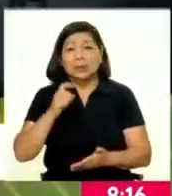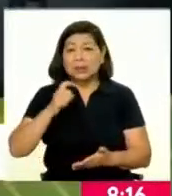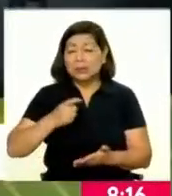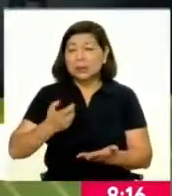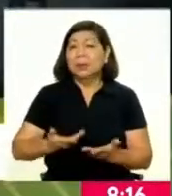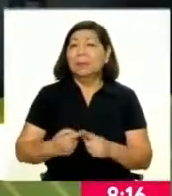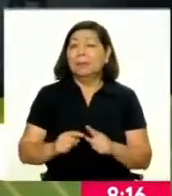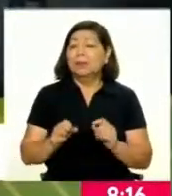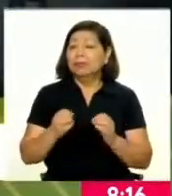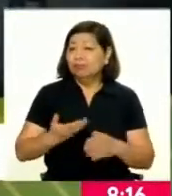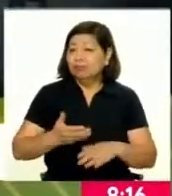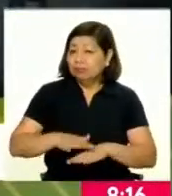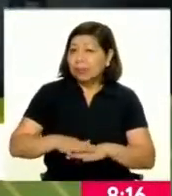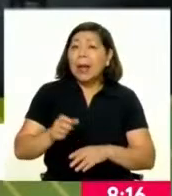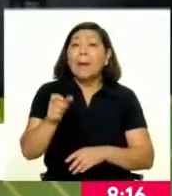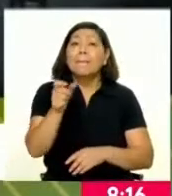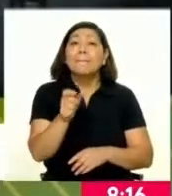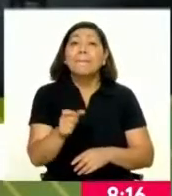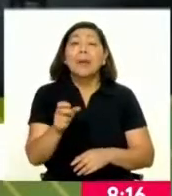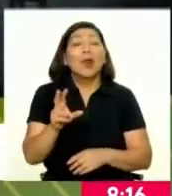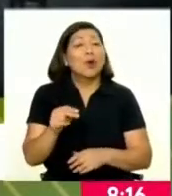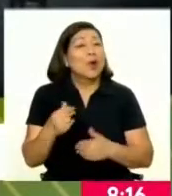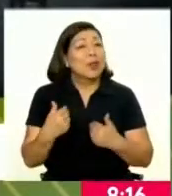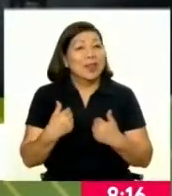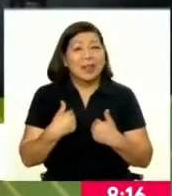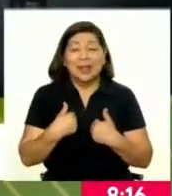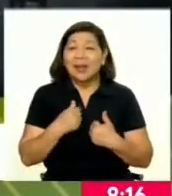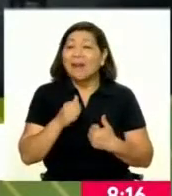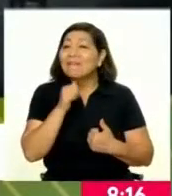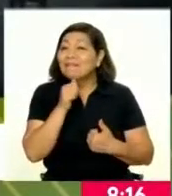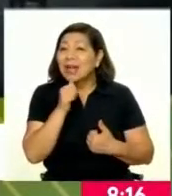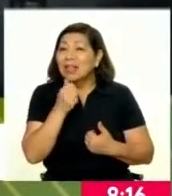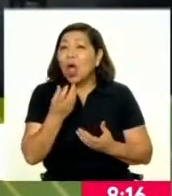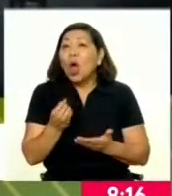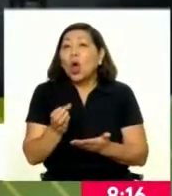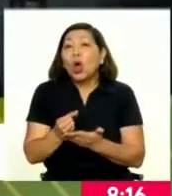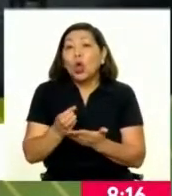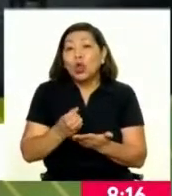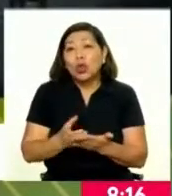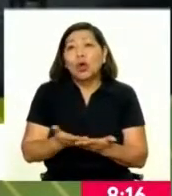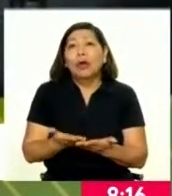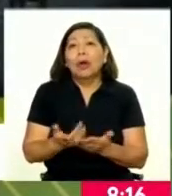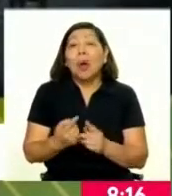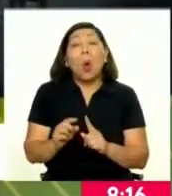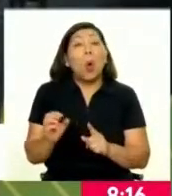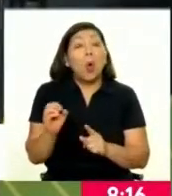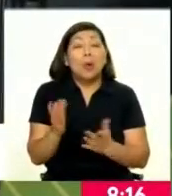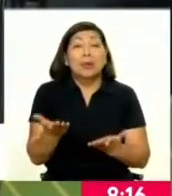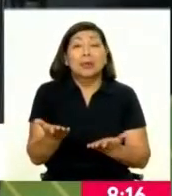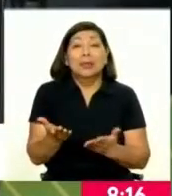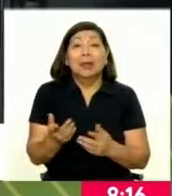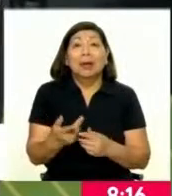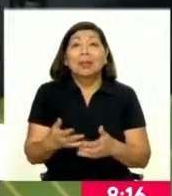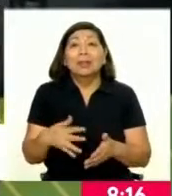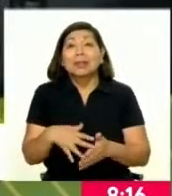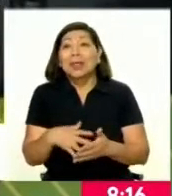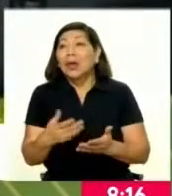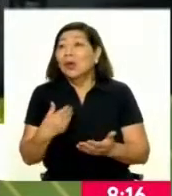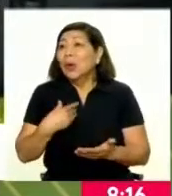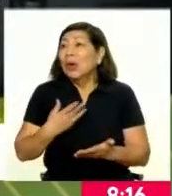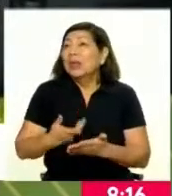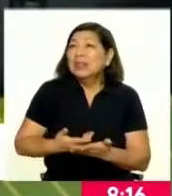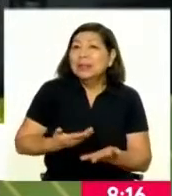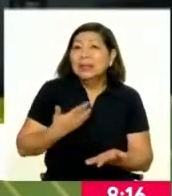este patrocinio legal a las personas que no tengan recursos para contar con defensa privada o se encuentren en situación de vulnerabilidad,